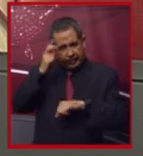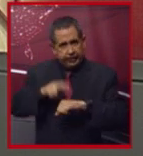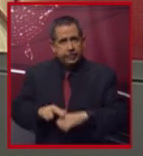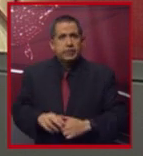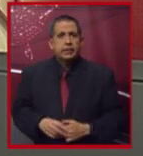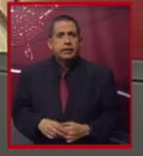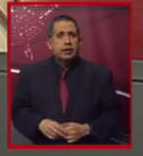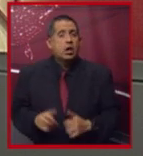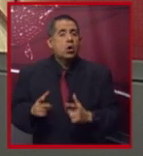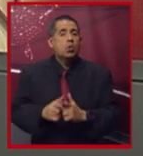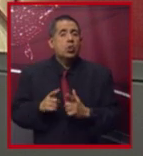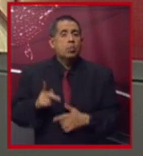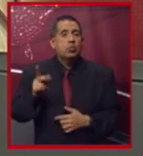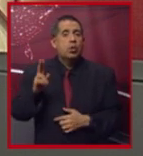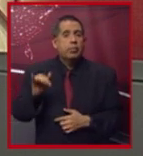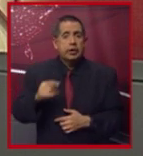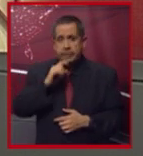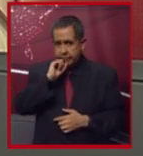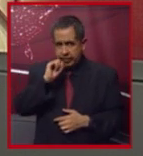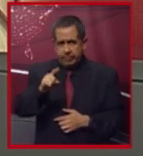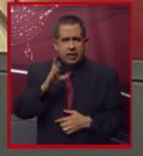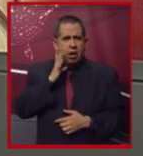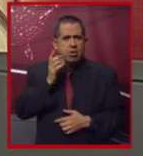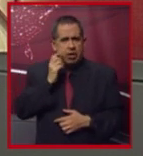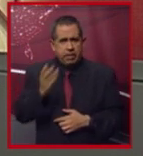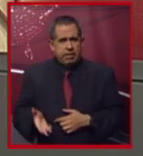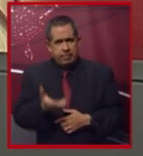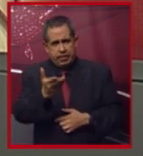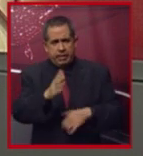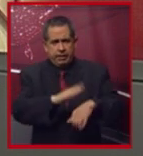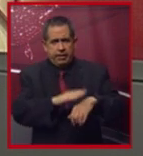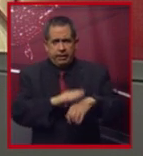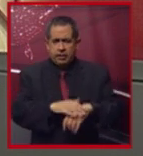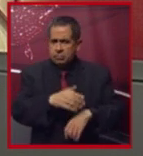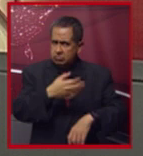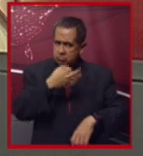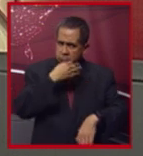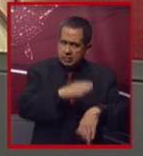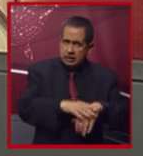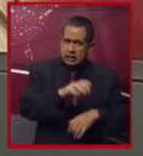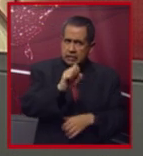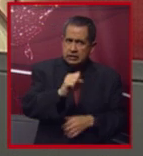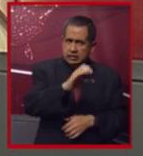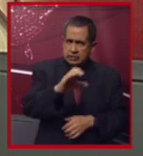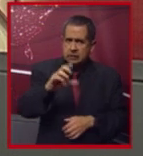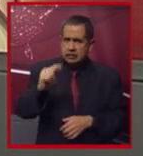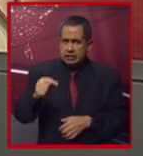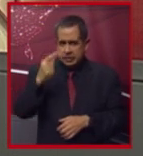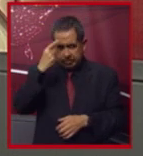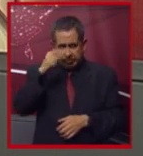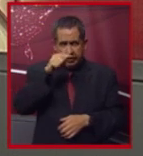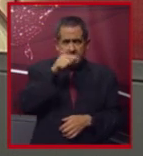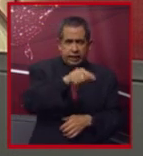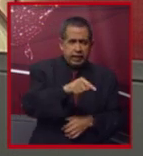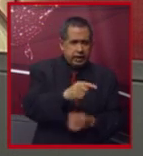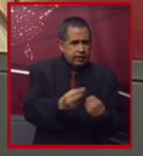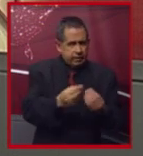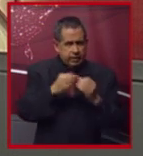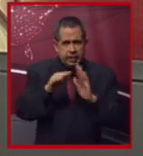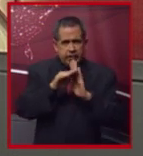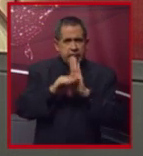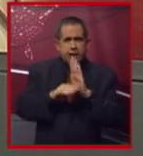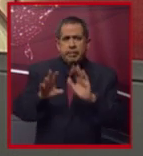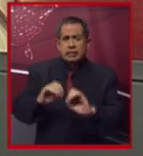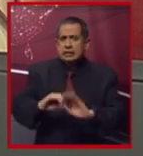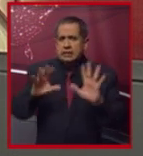grupo parlamentario del PRI en Cámara de Diputados también solicitó hacer un llamado de urgente resolución a la Secretaría de Comunicaciones y Transportes para que transparente